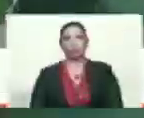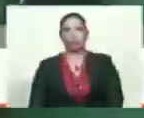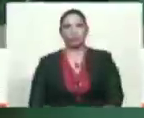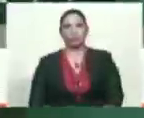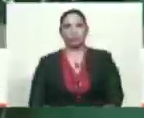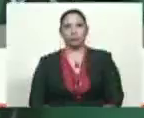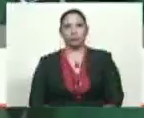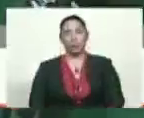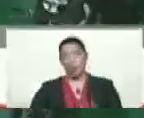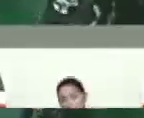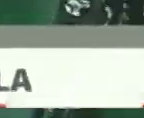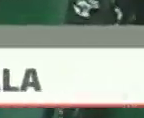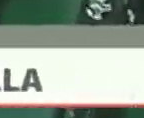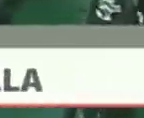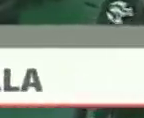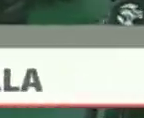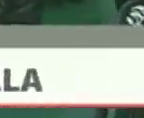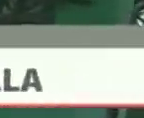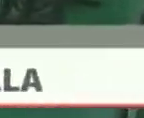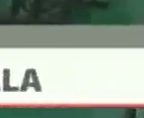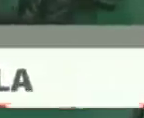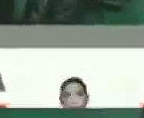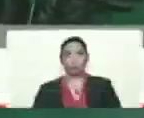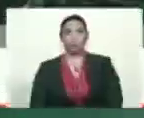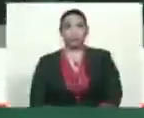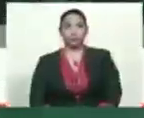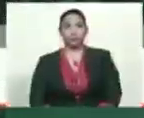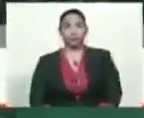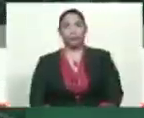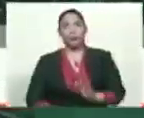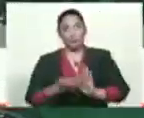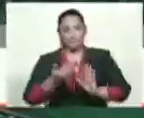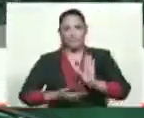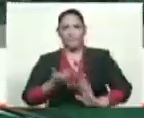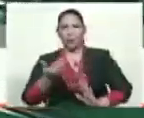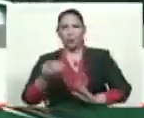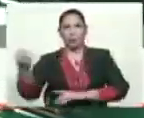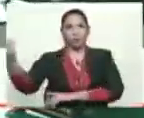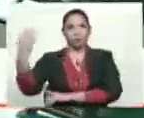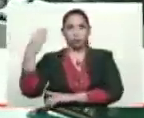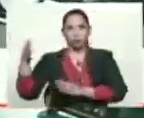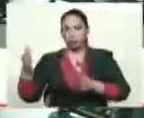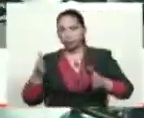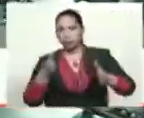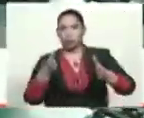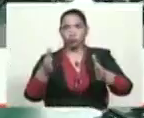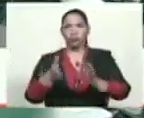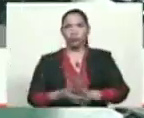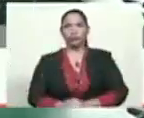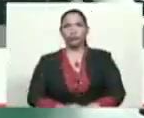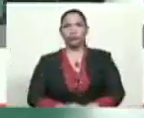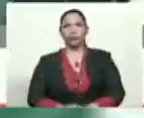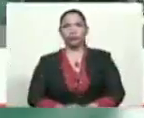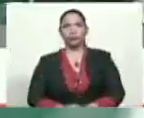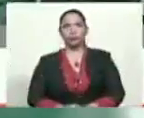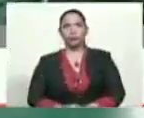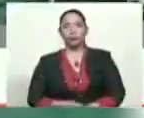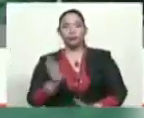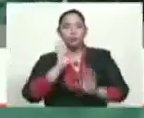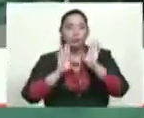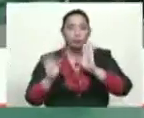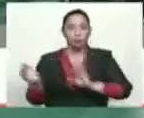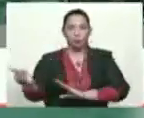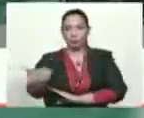destacar que atenderá el alumbrado público que es elemental la vialidad del asfaltado los desechos sólidos la